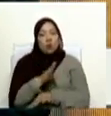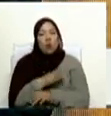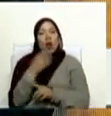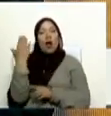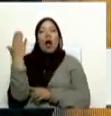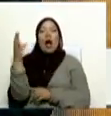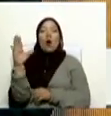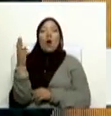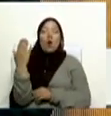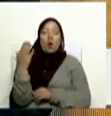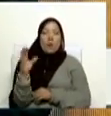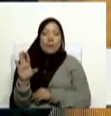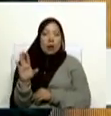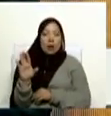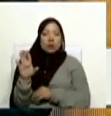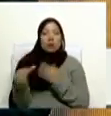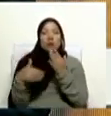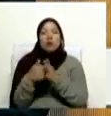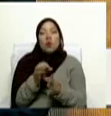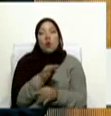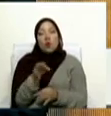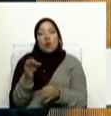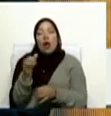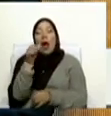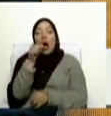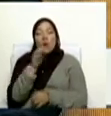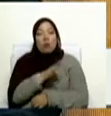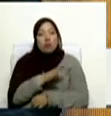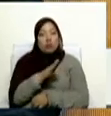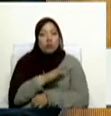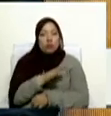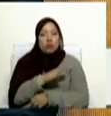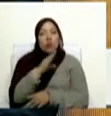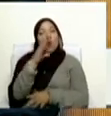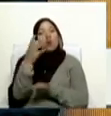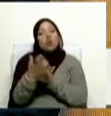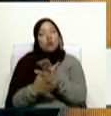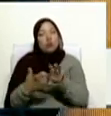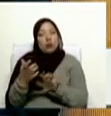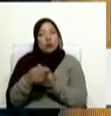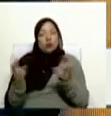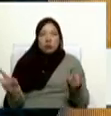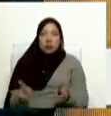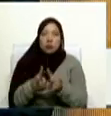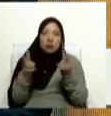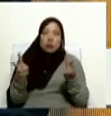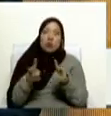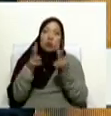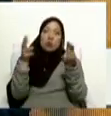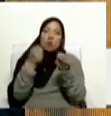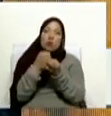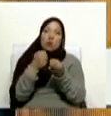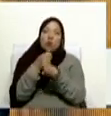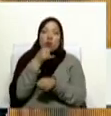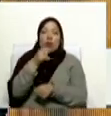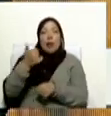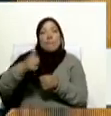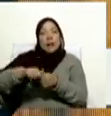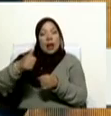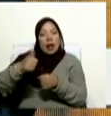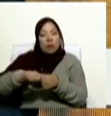obtuviese superioridad absoluta en las aguas propias a consecuencia de la victoria en la batalla naval del lago